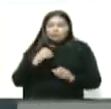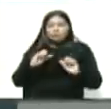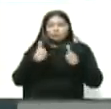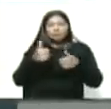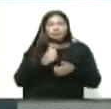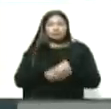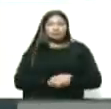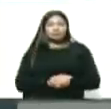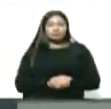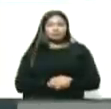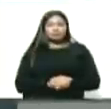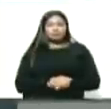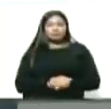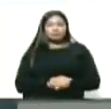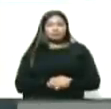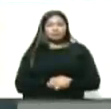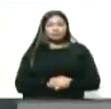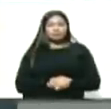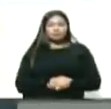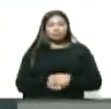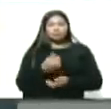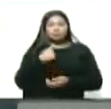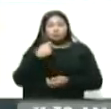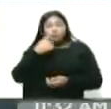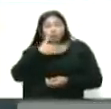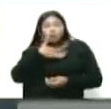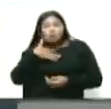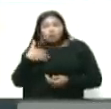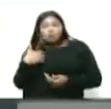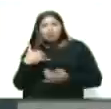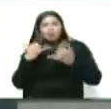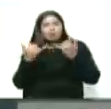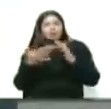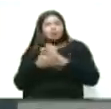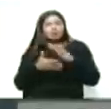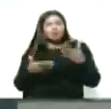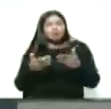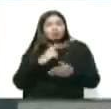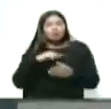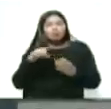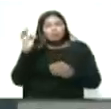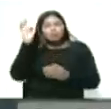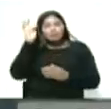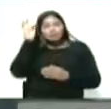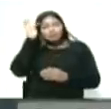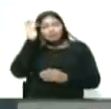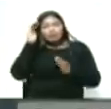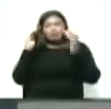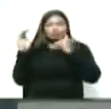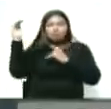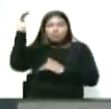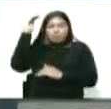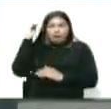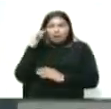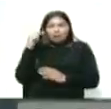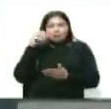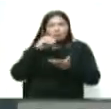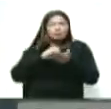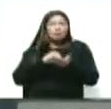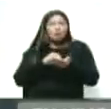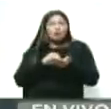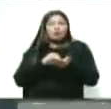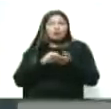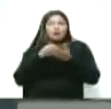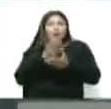iniciativa. Yo quiero destacar que los fiscales superiores, directores y fiscales se instalan